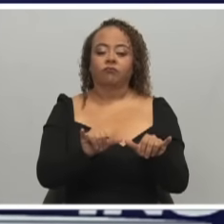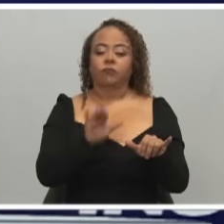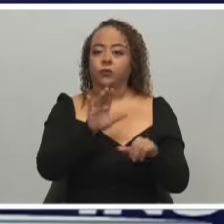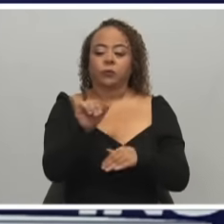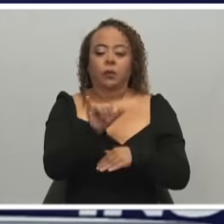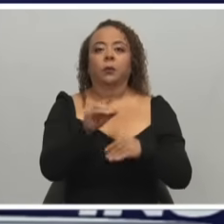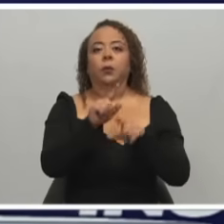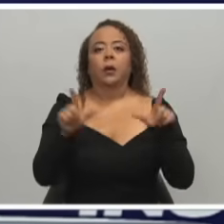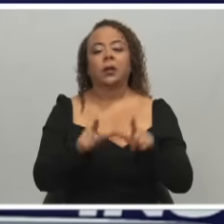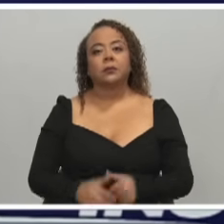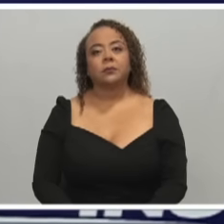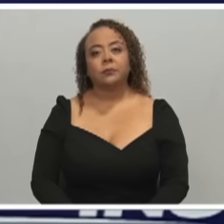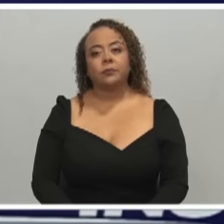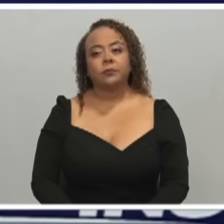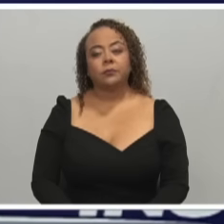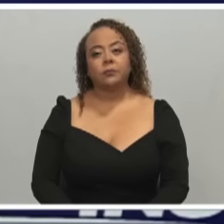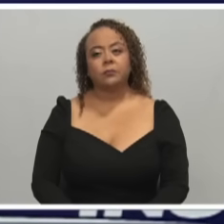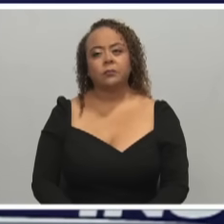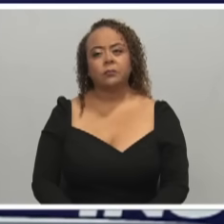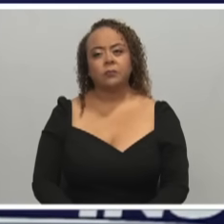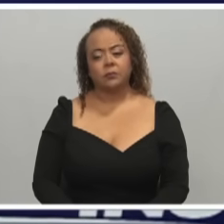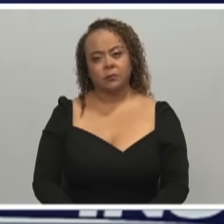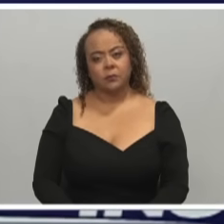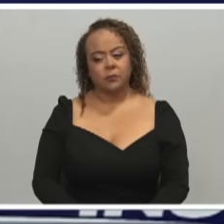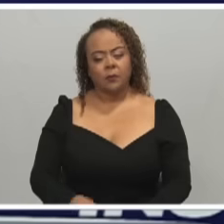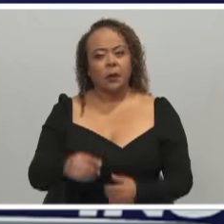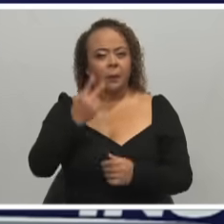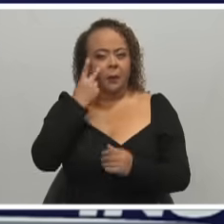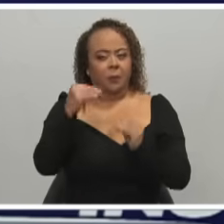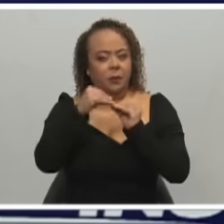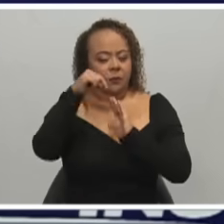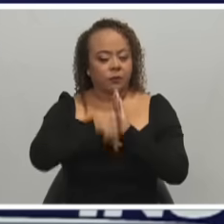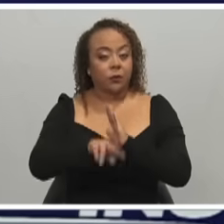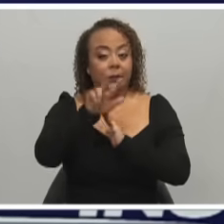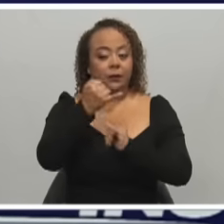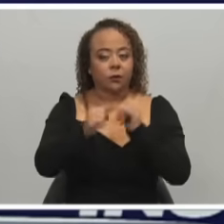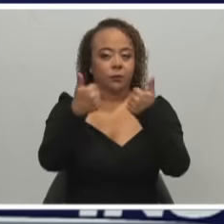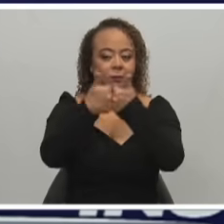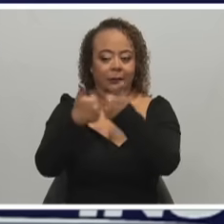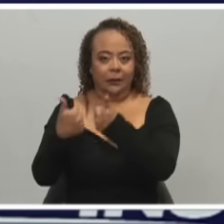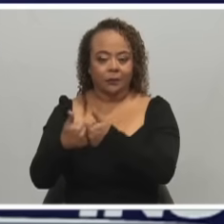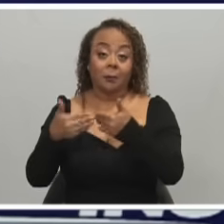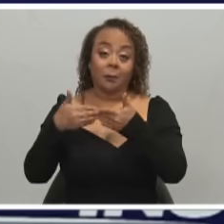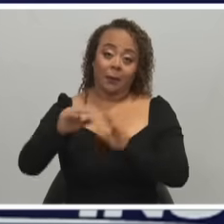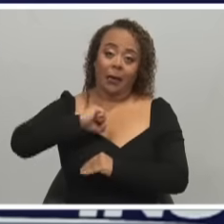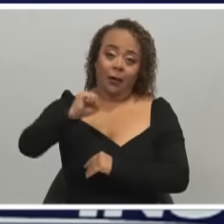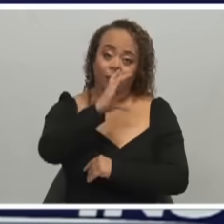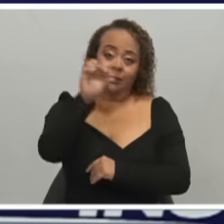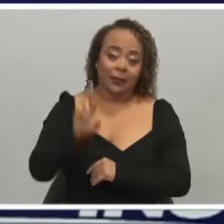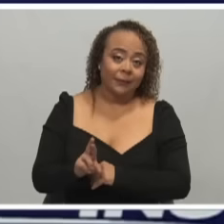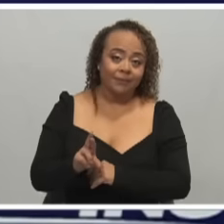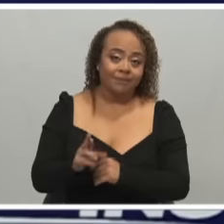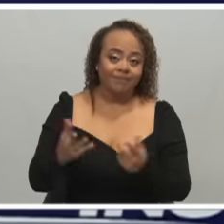mismo lugar eh sin ir más lejos cuando uno ve de los tres últimos partidos que se han jugado Panamá le ha ganado a Costa Rica